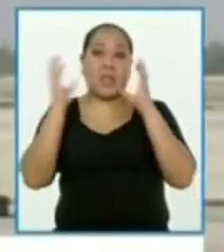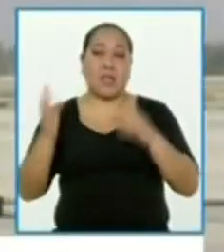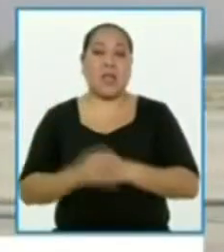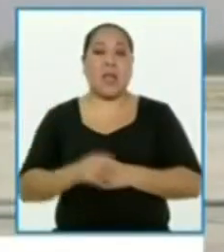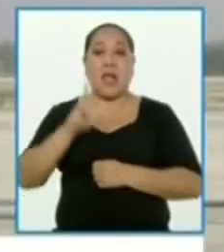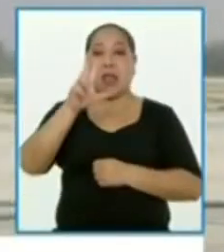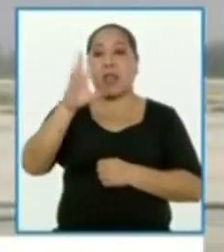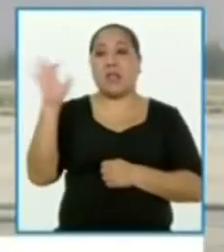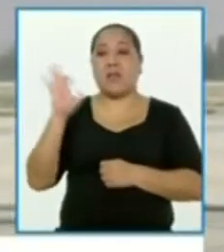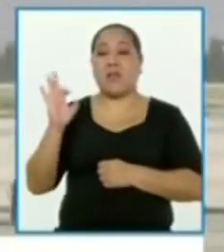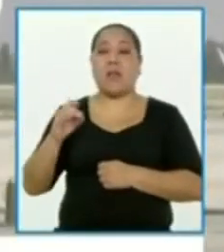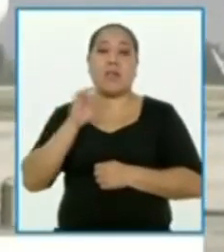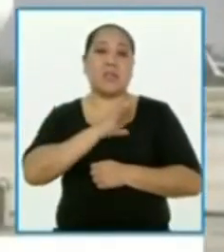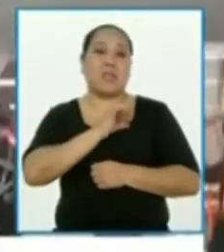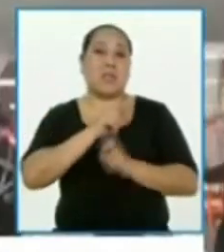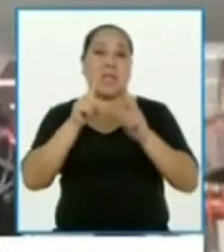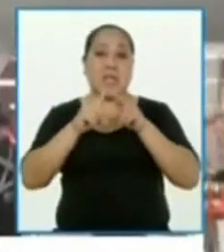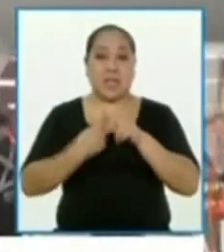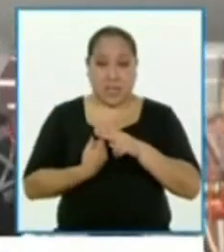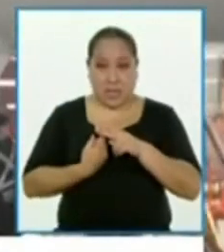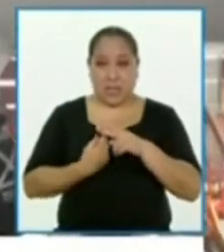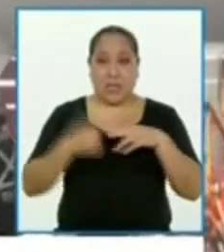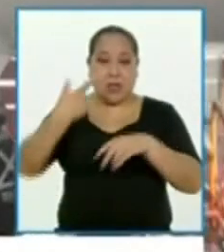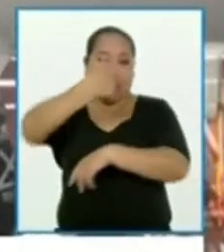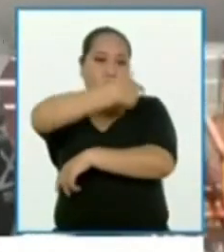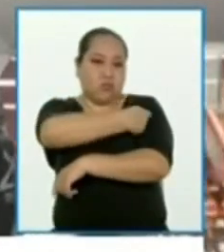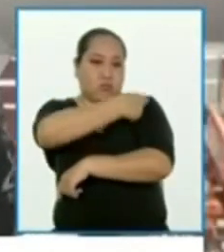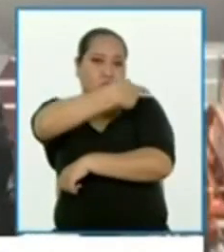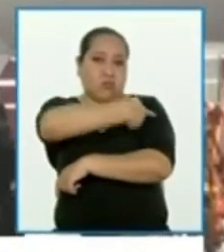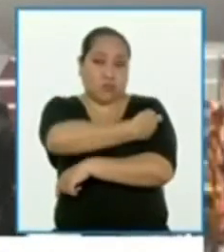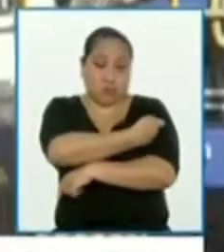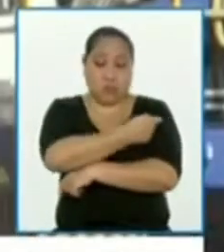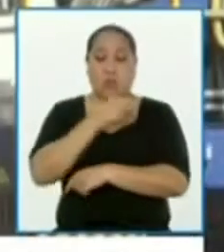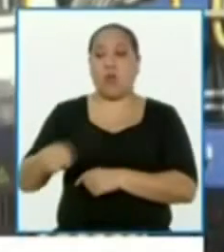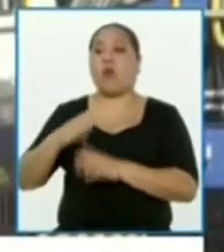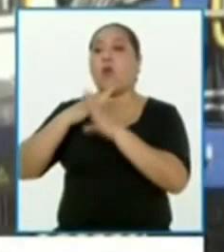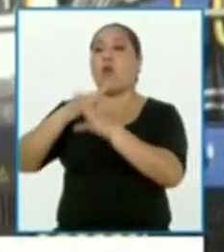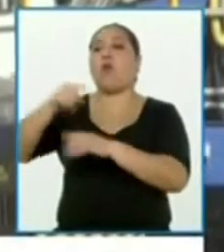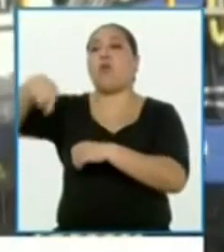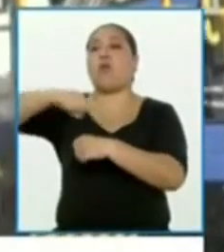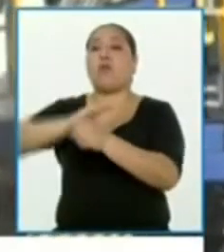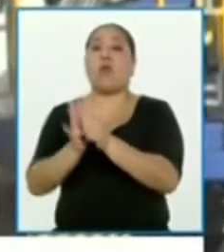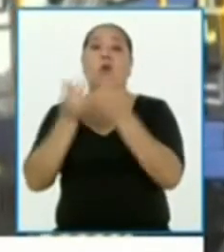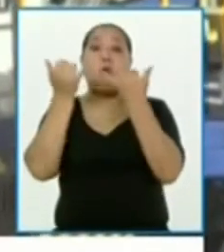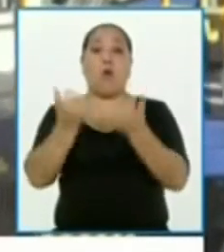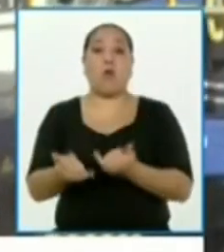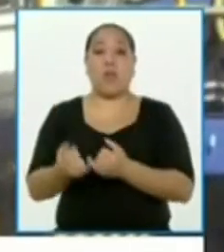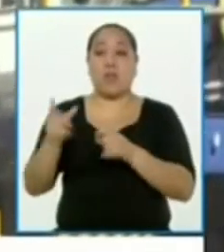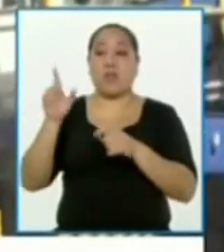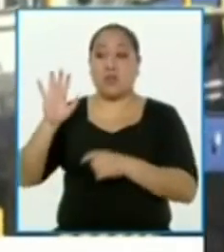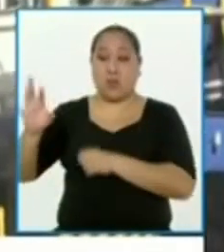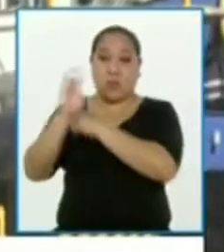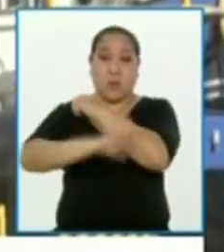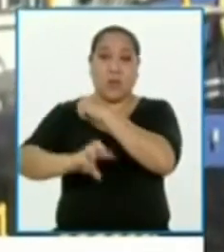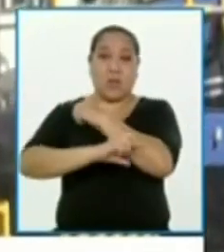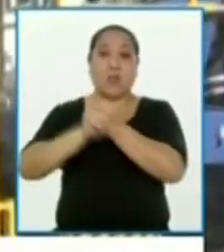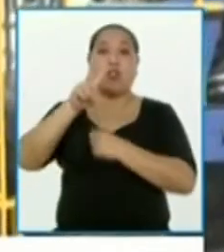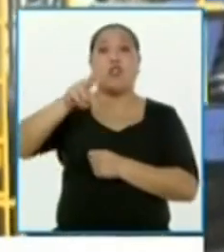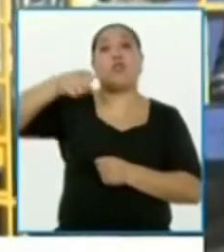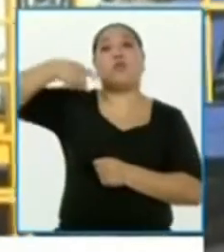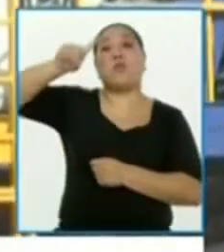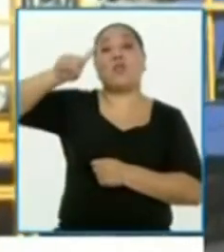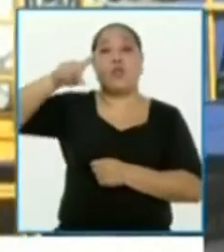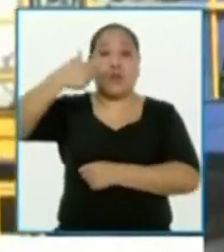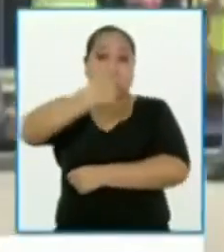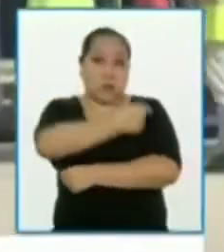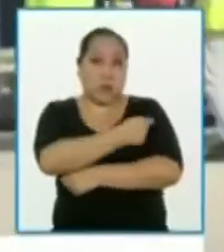El 3 de febrero Chile iniciará la vacunación masiva contra la COVID-19. Hoy el país recibió 2 millones de dosis de la vacuna